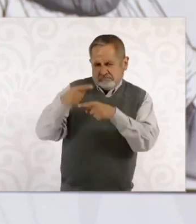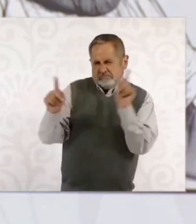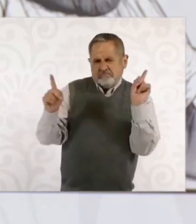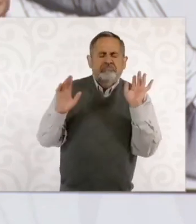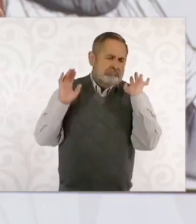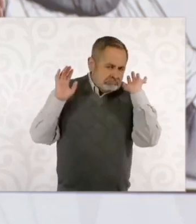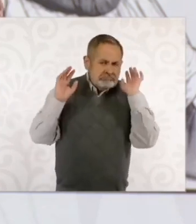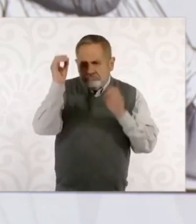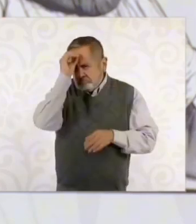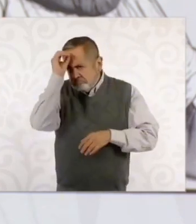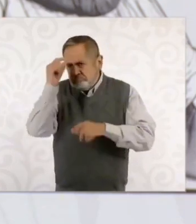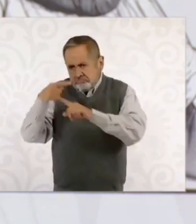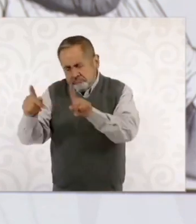opina.